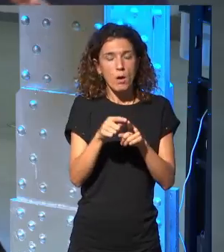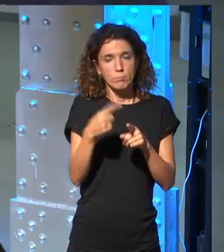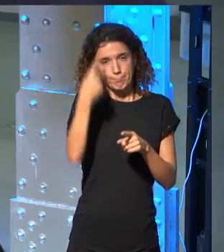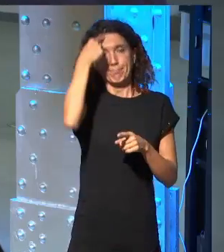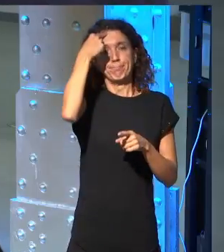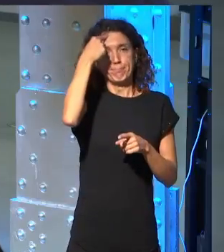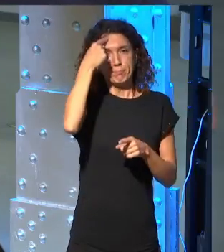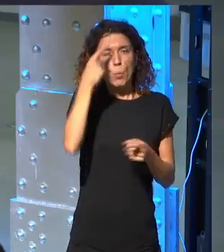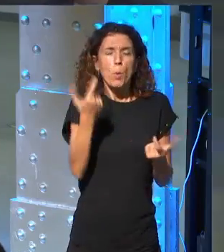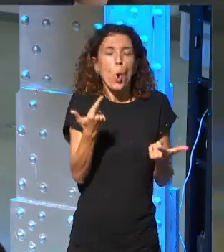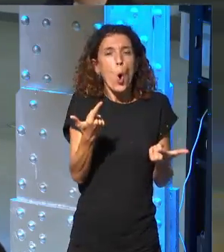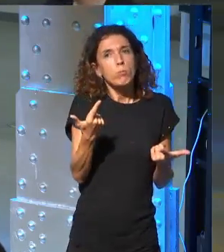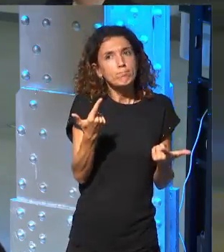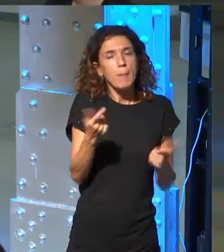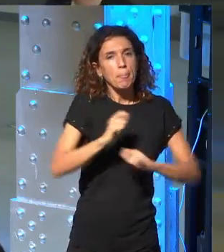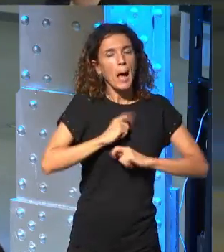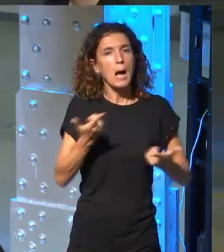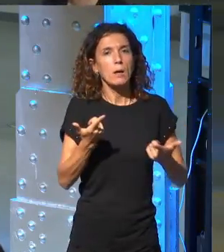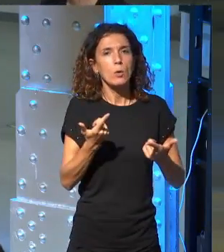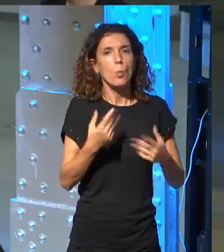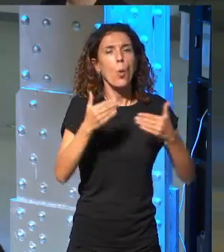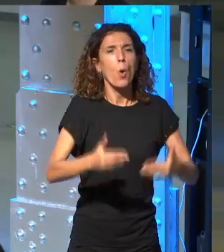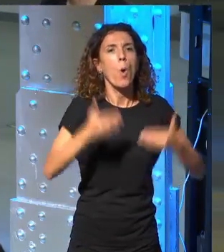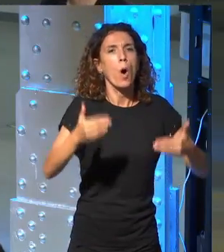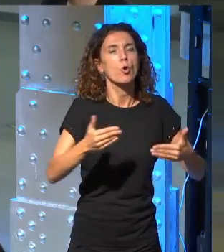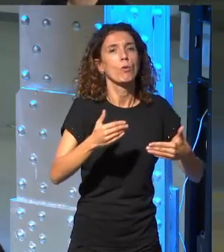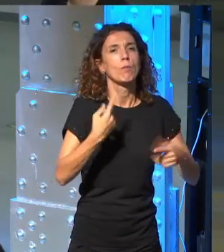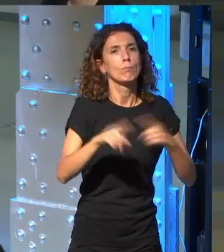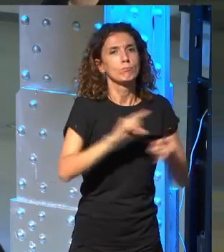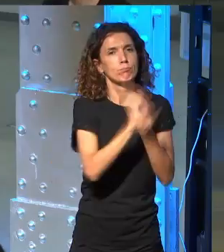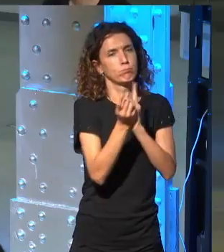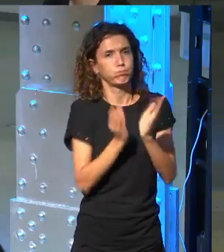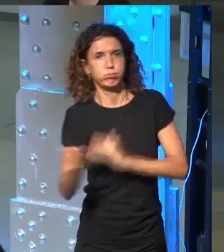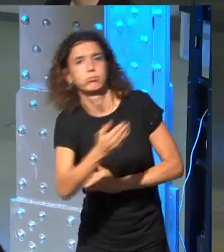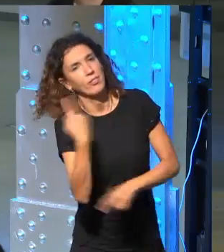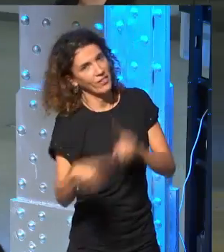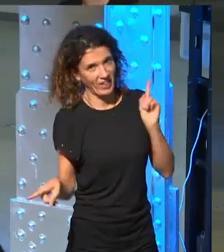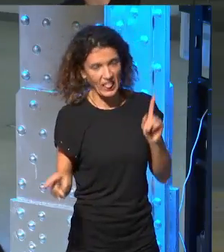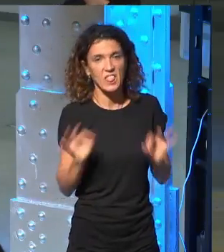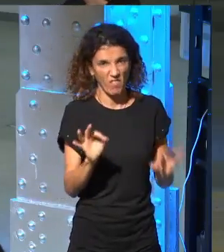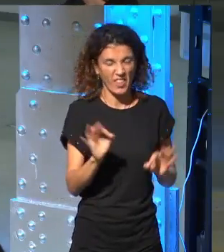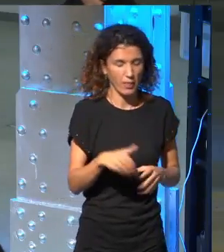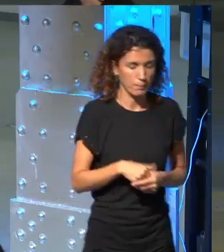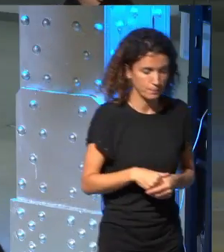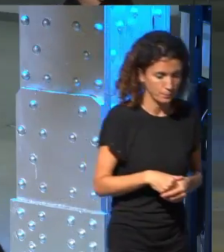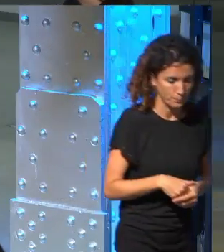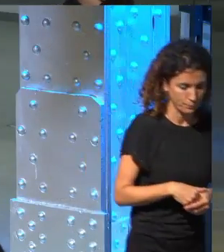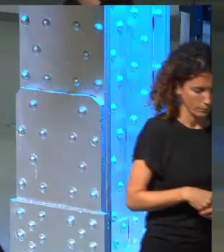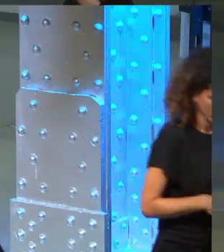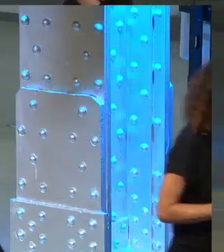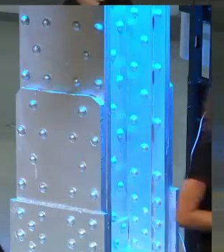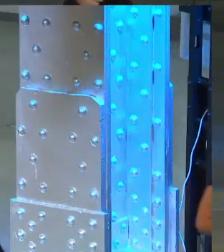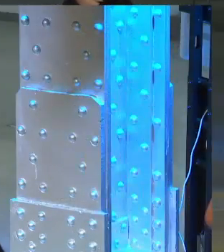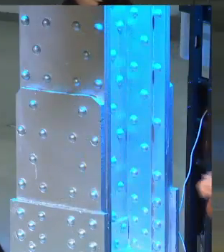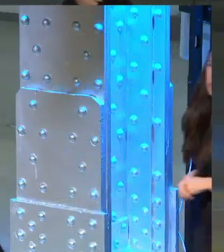mental. Sí, de romper un poco lo convencional, ¿no? Porque es una cosa... totalmente diferentes, muy recomendable. Bueno, luego